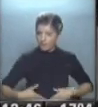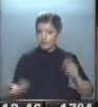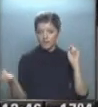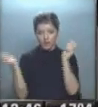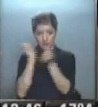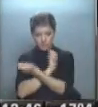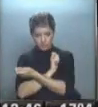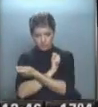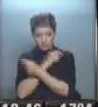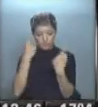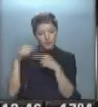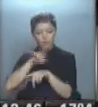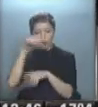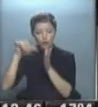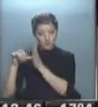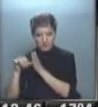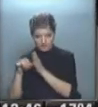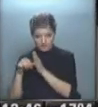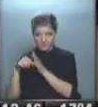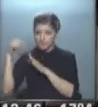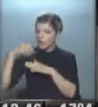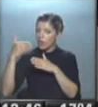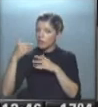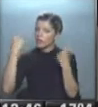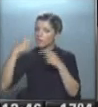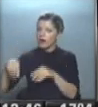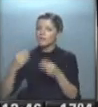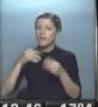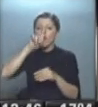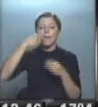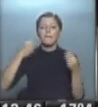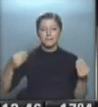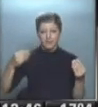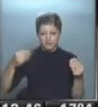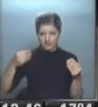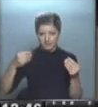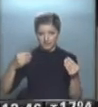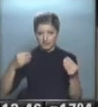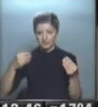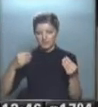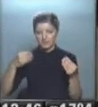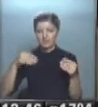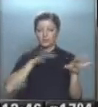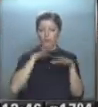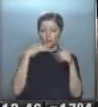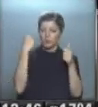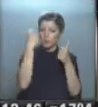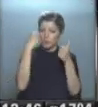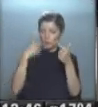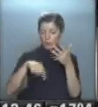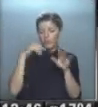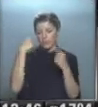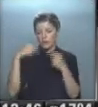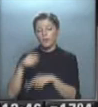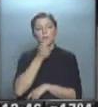islámico y que esto difiere, y esto tiene, las diferencias provienen de múltiples motivos,